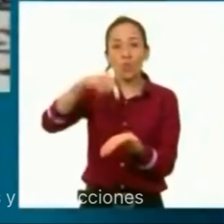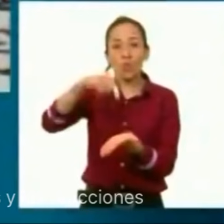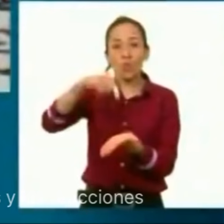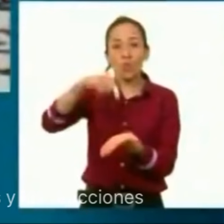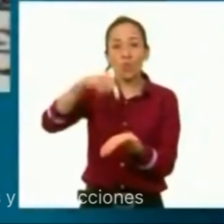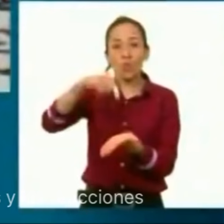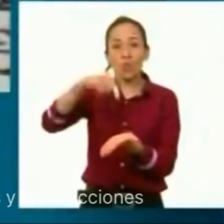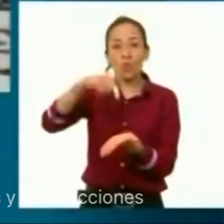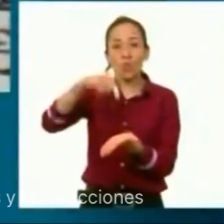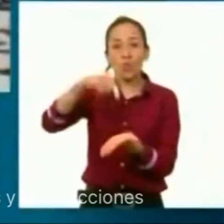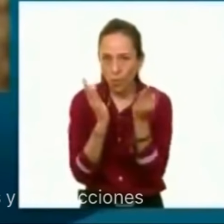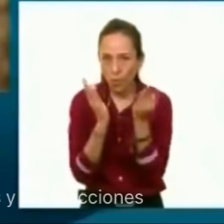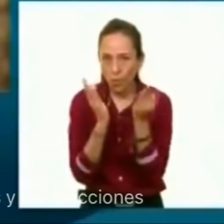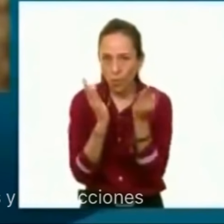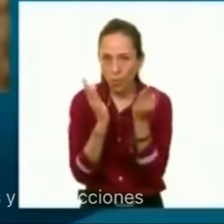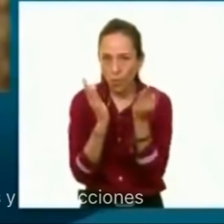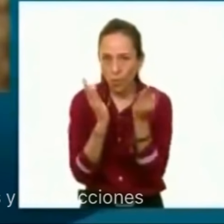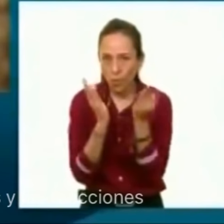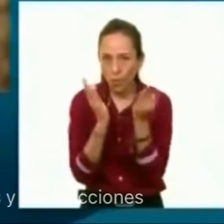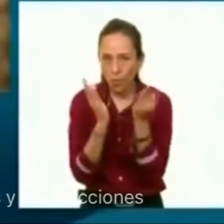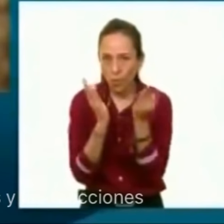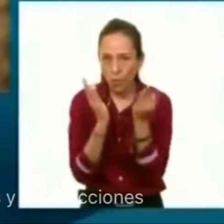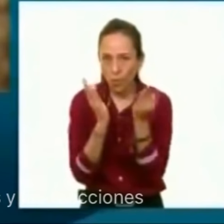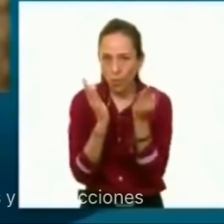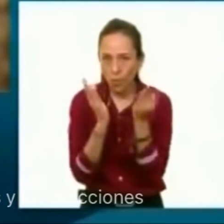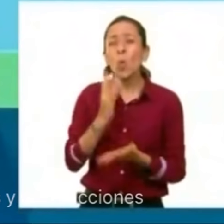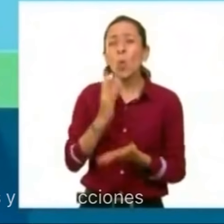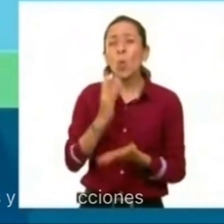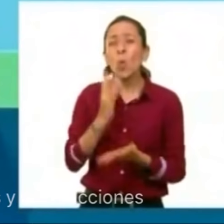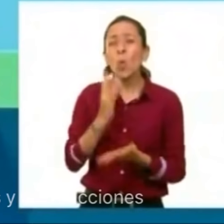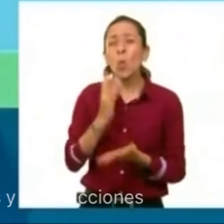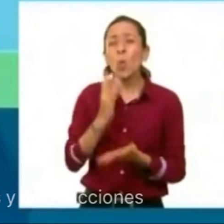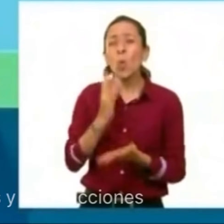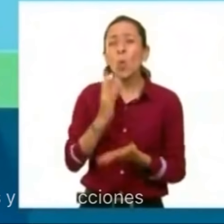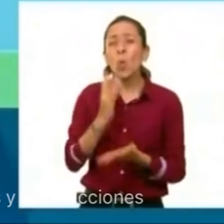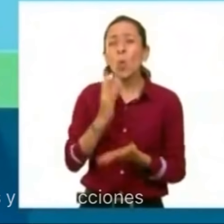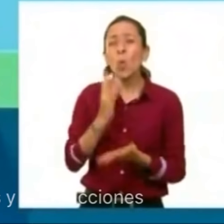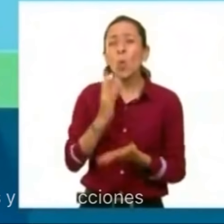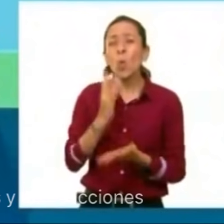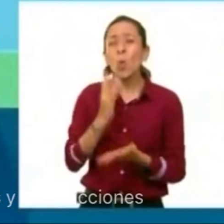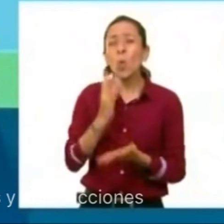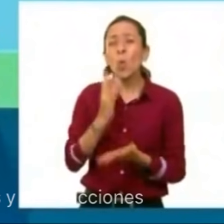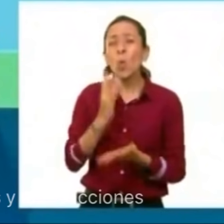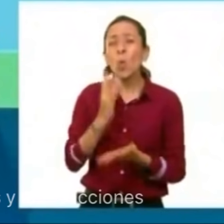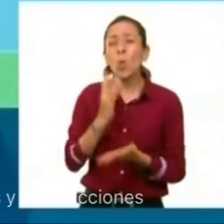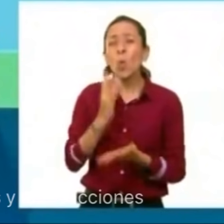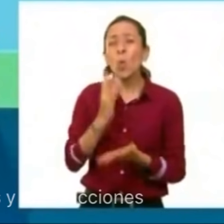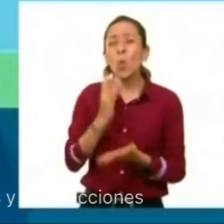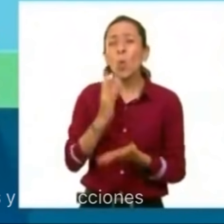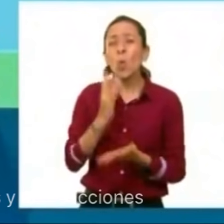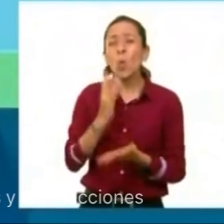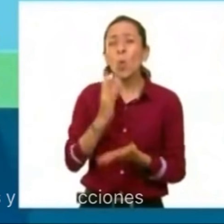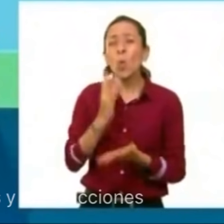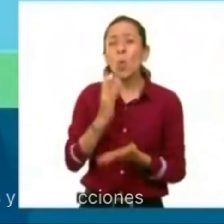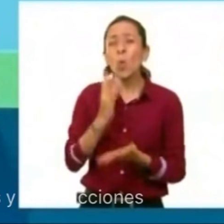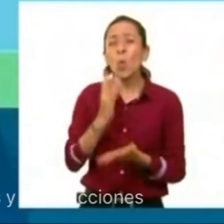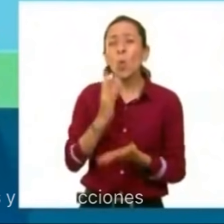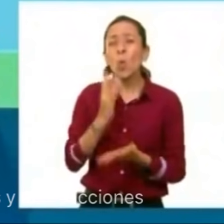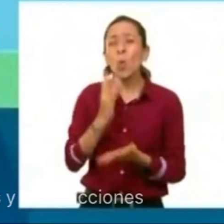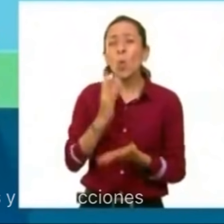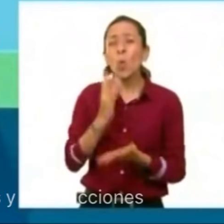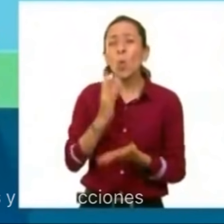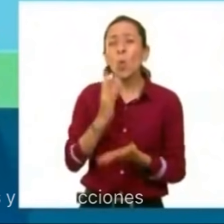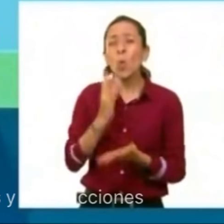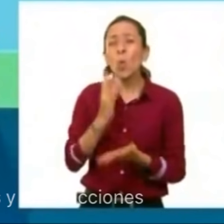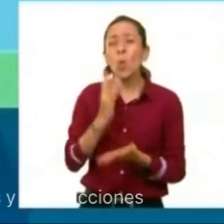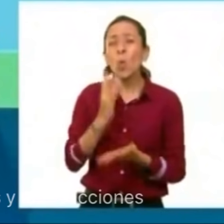gustan mucho en la antigüedad las alfombras eran de pieles de animales en la tienda que vi unas me gustaron mucho había una promoción que decía que